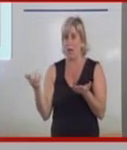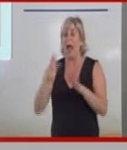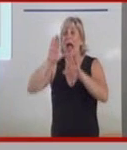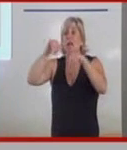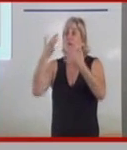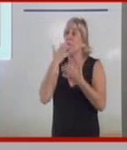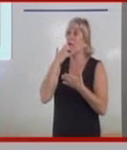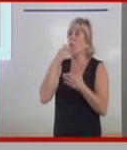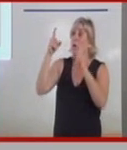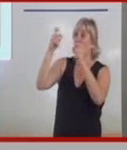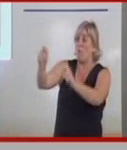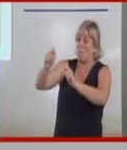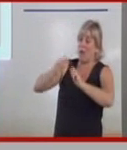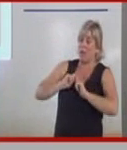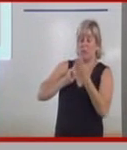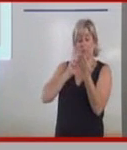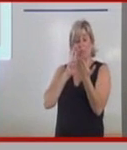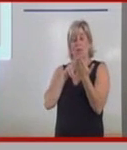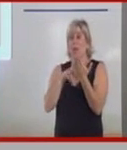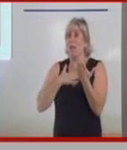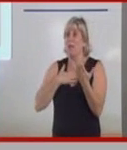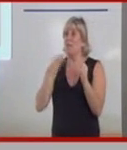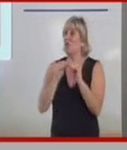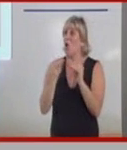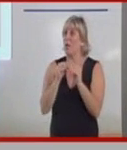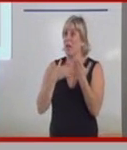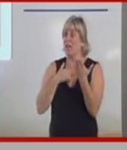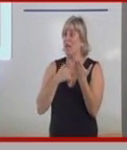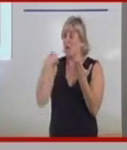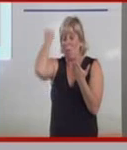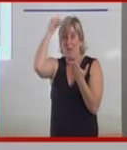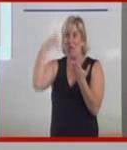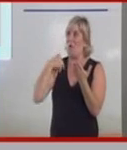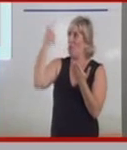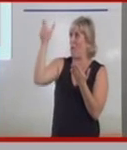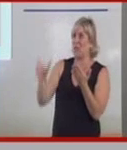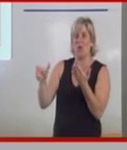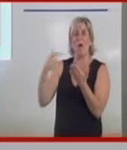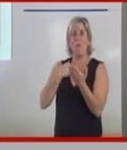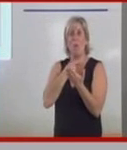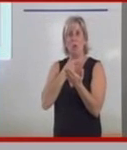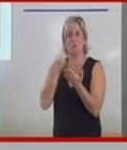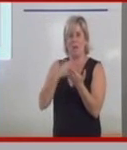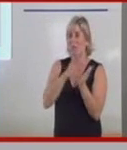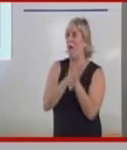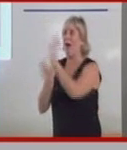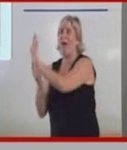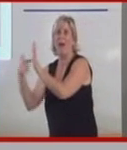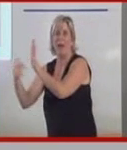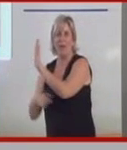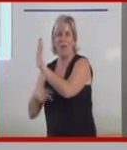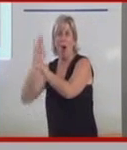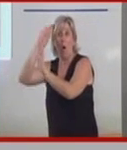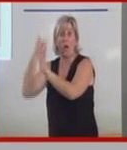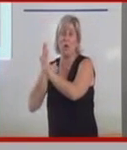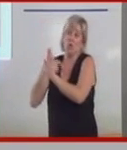una foto, pues por ejemplo de mi sobrina, y considero que a alguien le puede gustar, pues se la enseño. O a lo mejor hago una foto